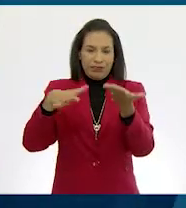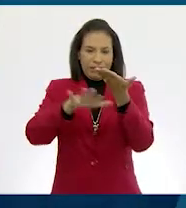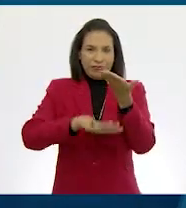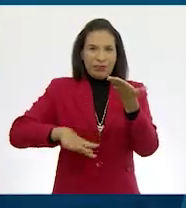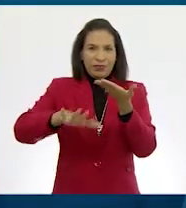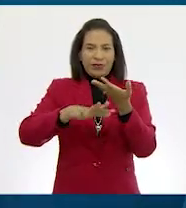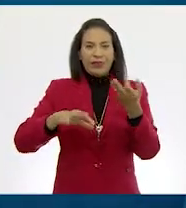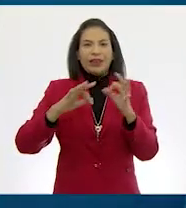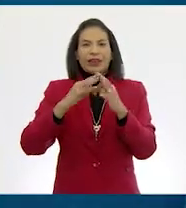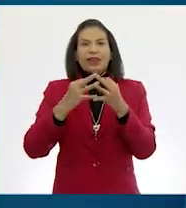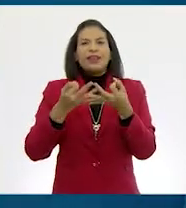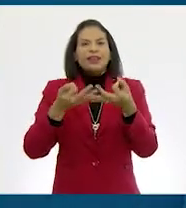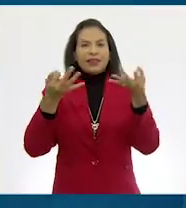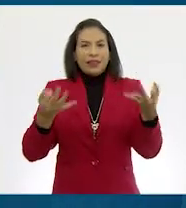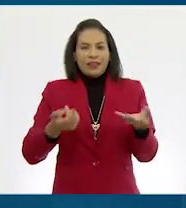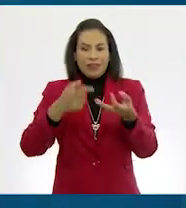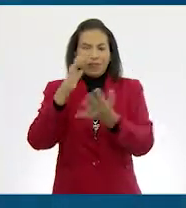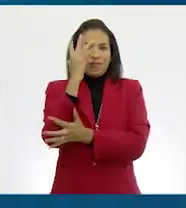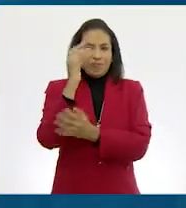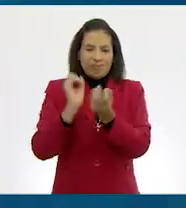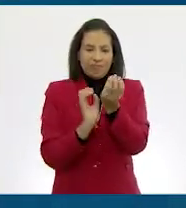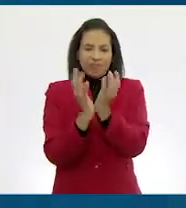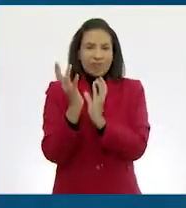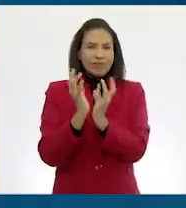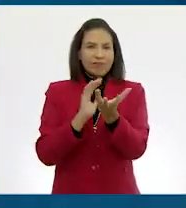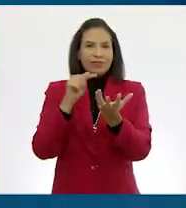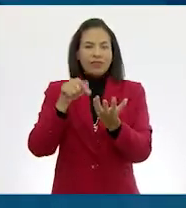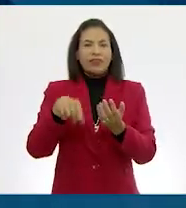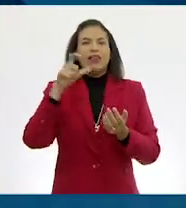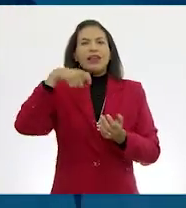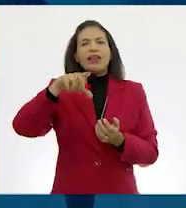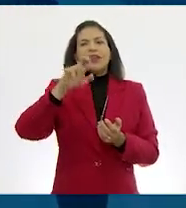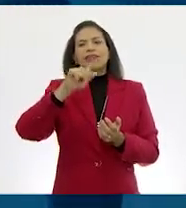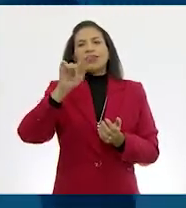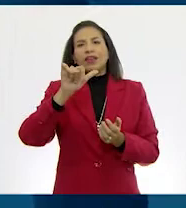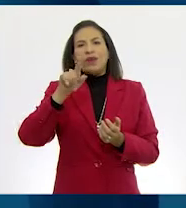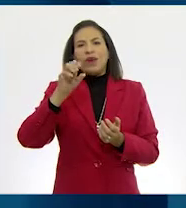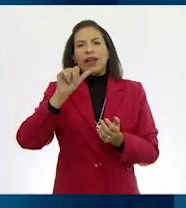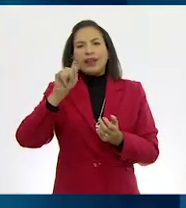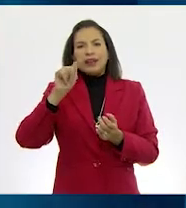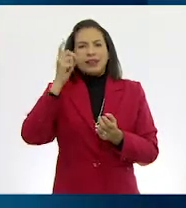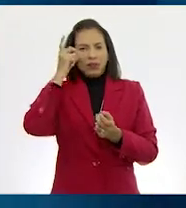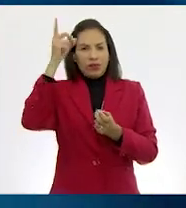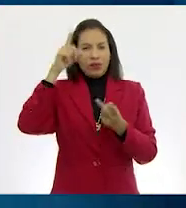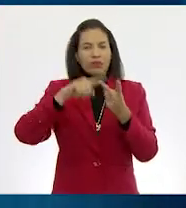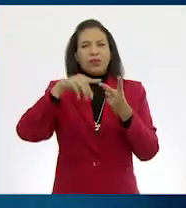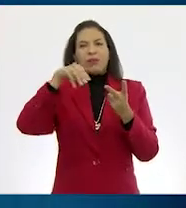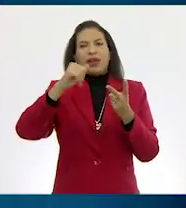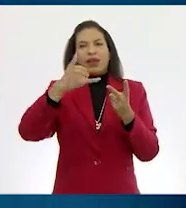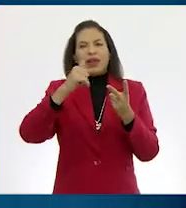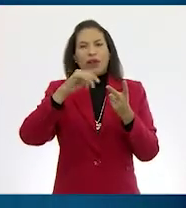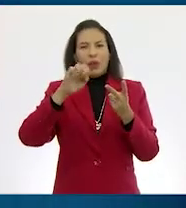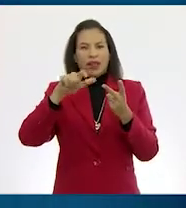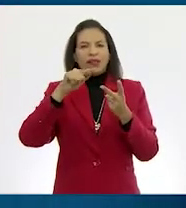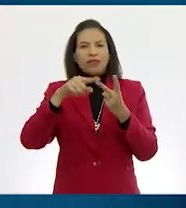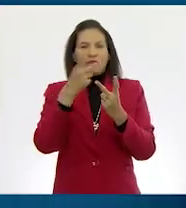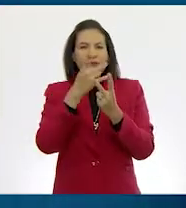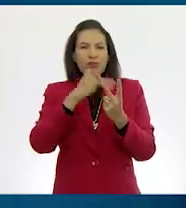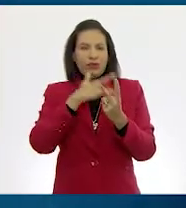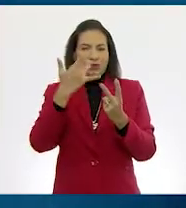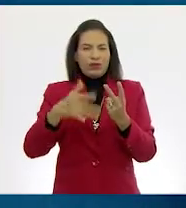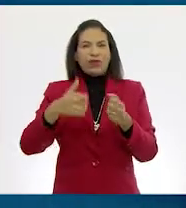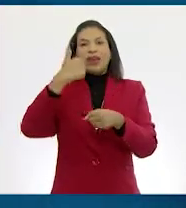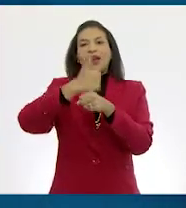convertidos en las ramas de un árbol bifurcado quetzalcoatl y mayáhuel terminan enamorados la